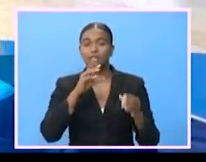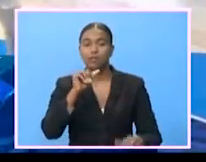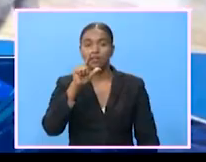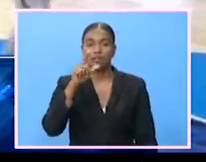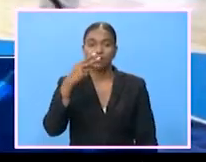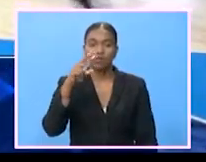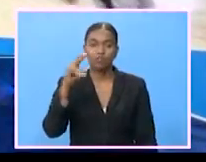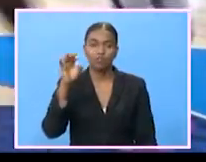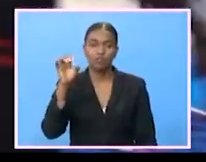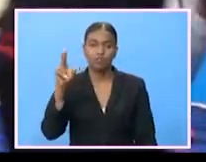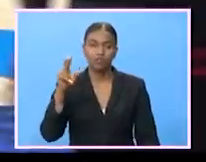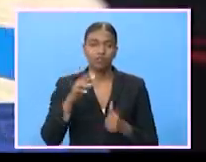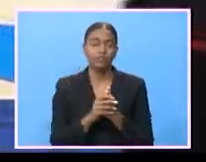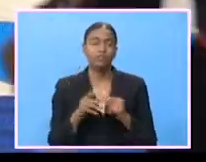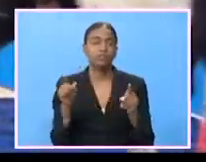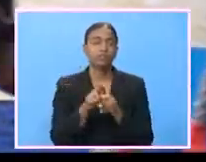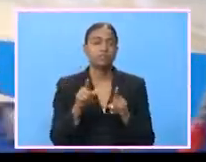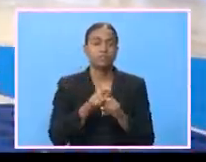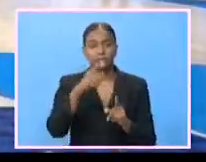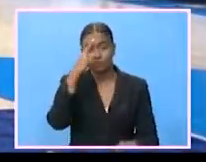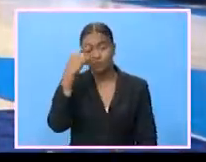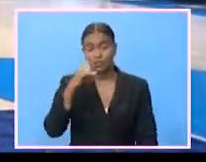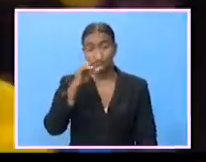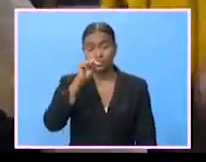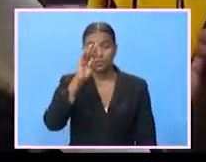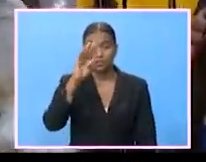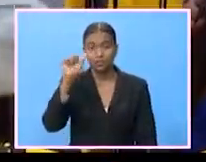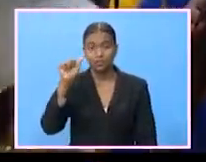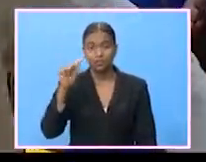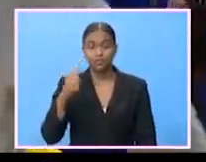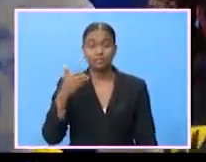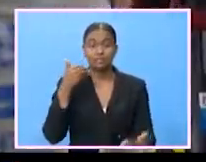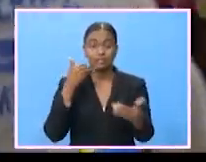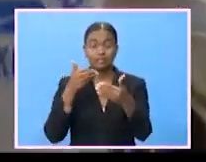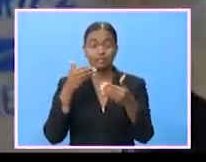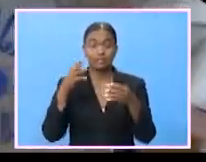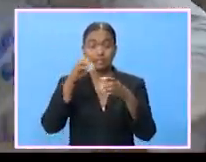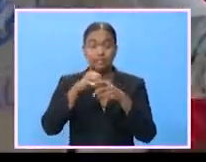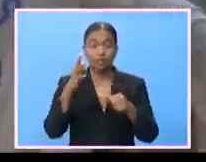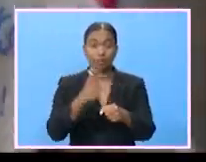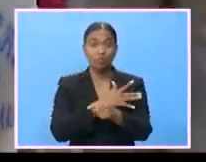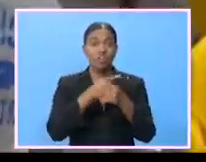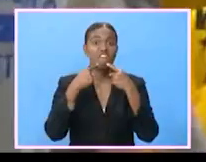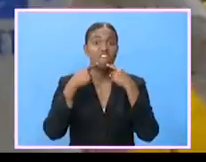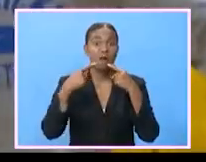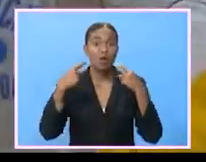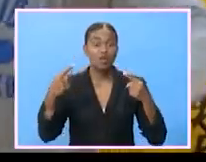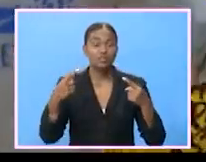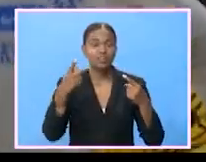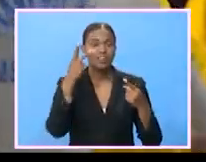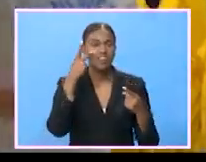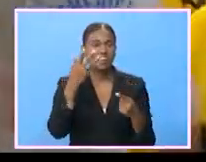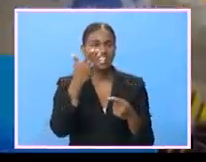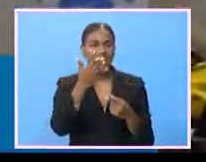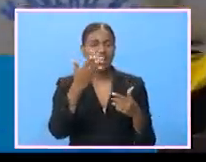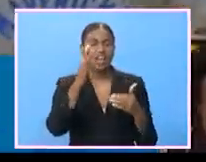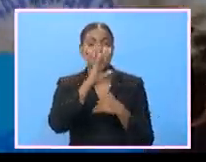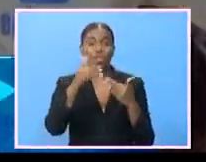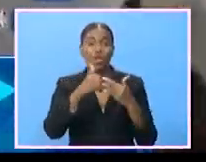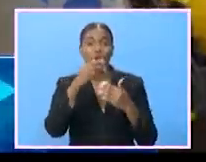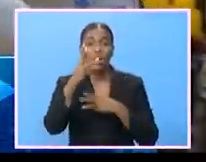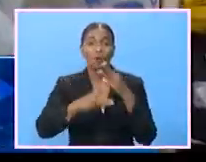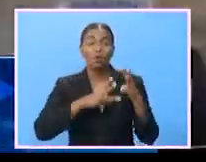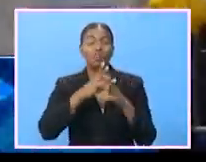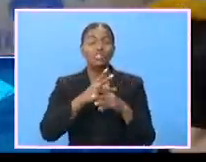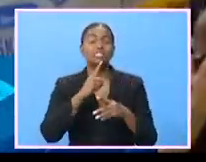A propósito de la NBA, ustedes saben la influencia que tiene la música urbana en todo el mundo,